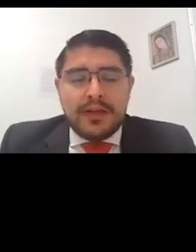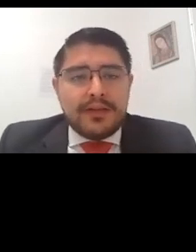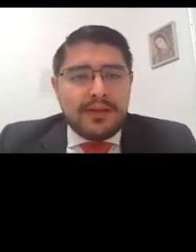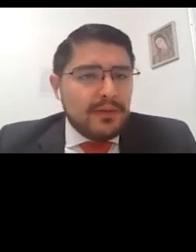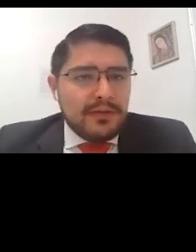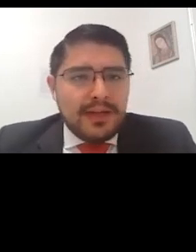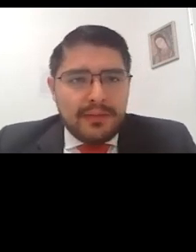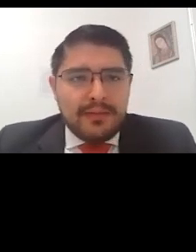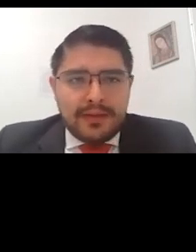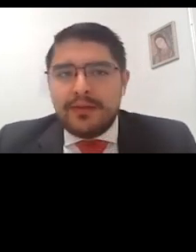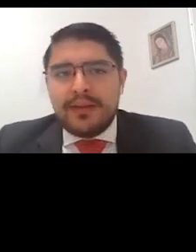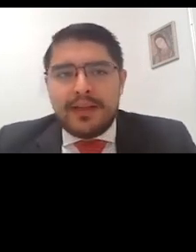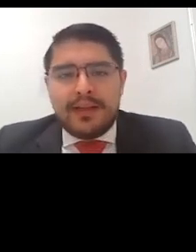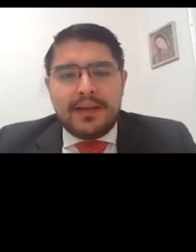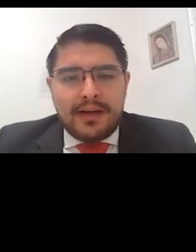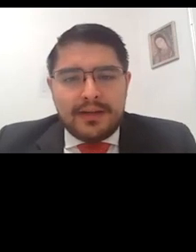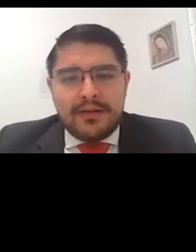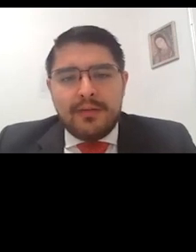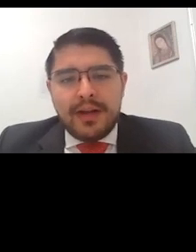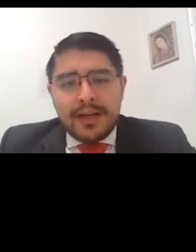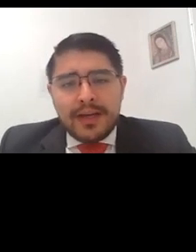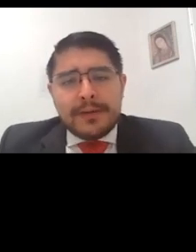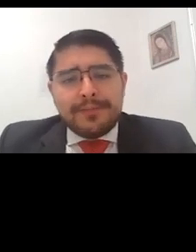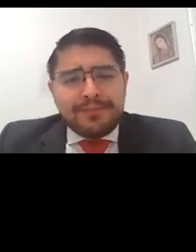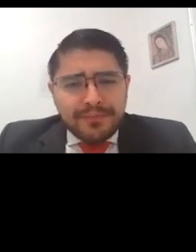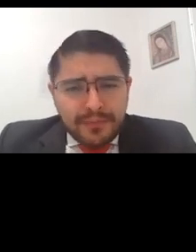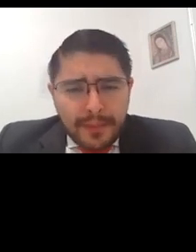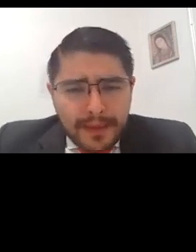rescisión sin responsabilidad para el patrón de la relación laboral.